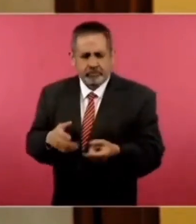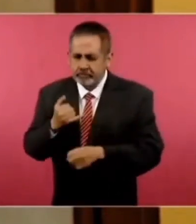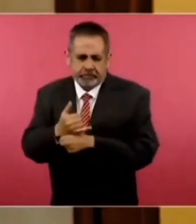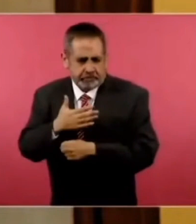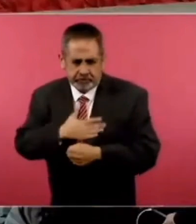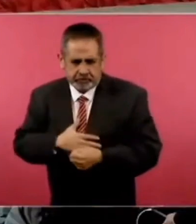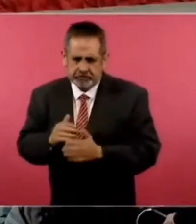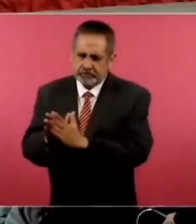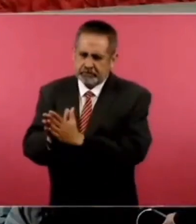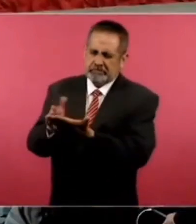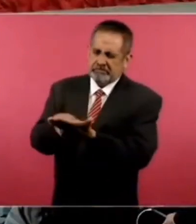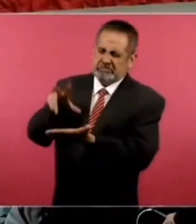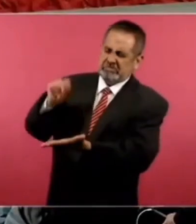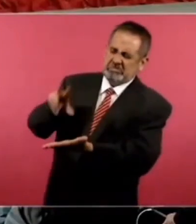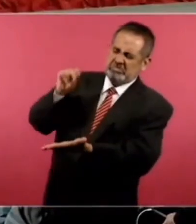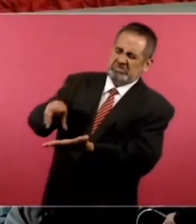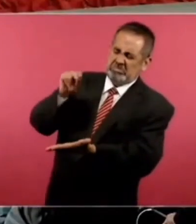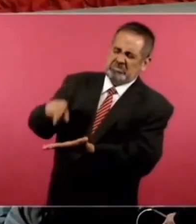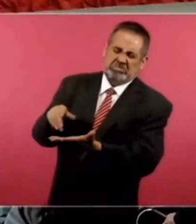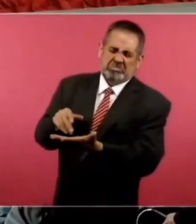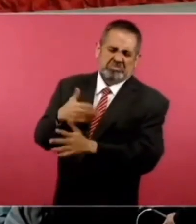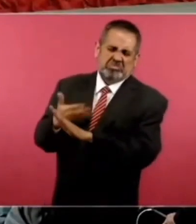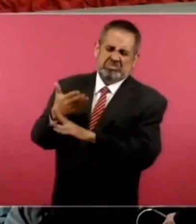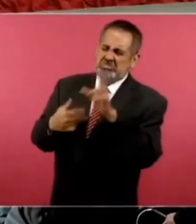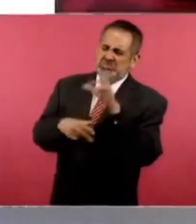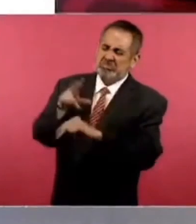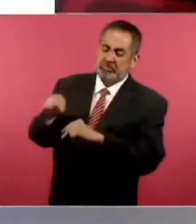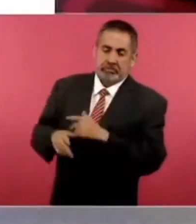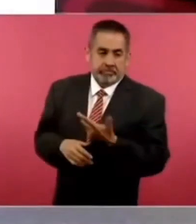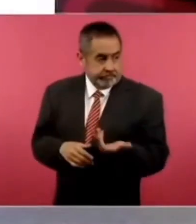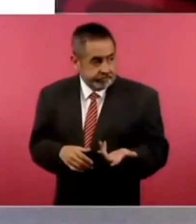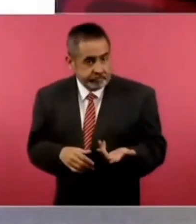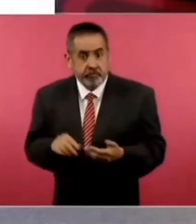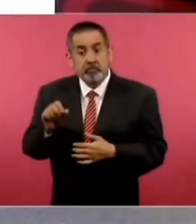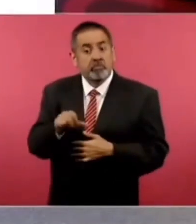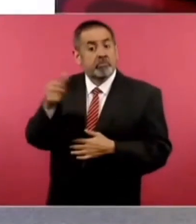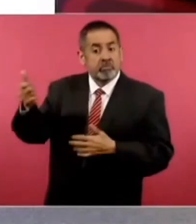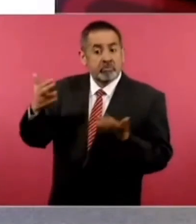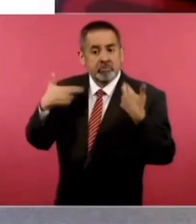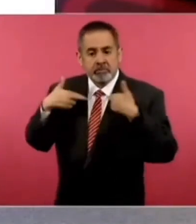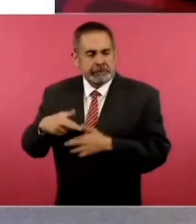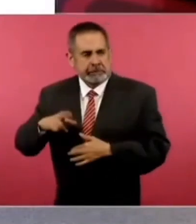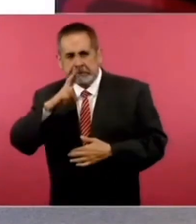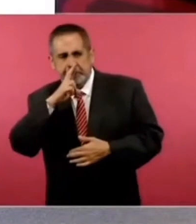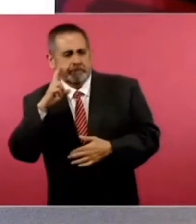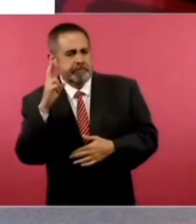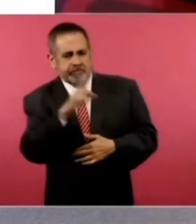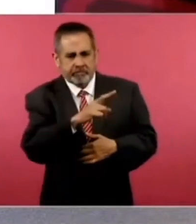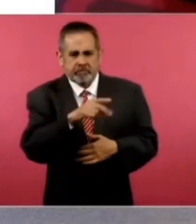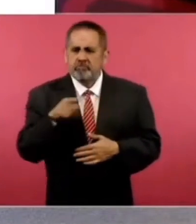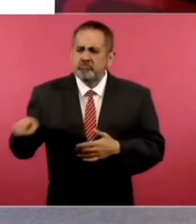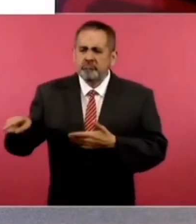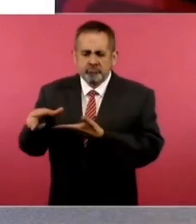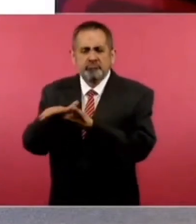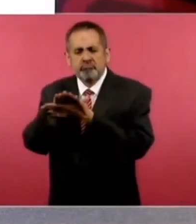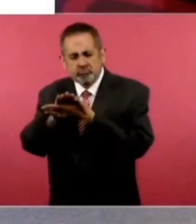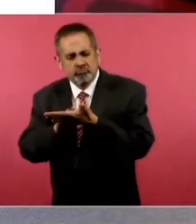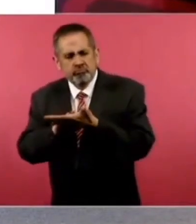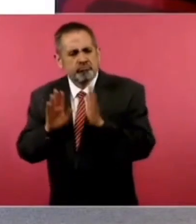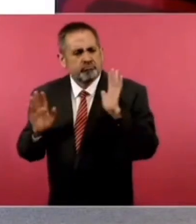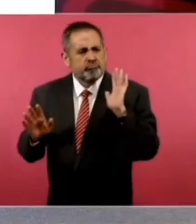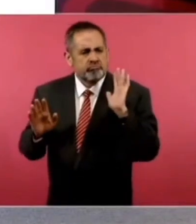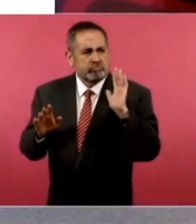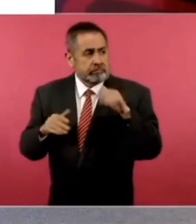de nuestros libros. Les contestaron otros maestros, menos sumisos sin duda a